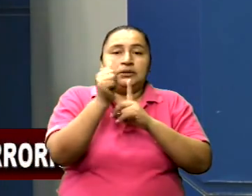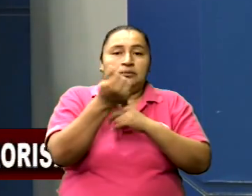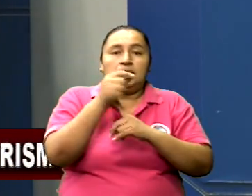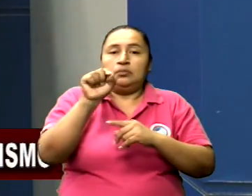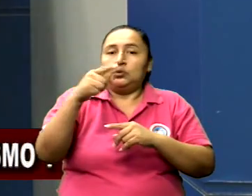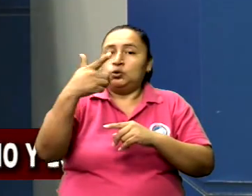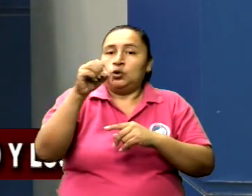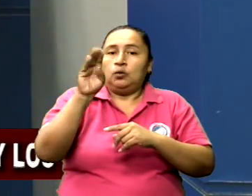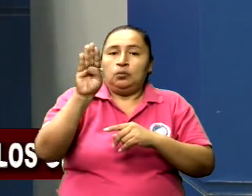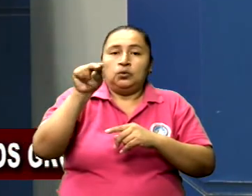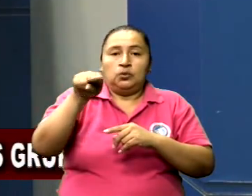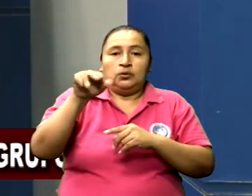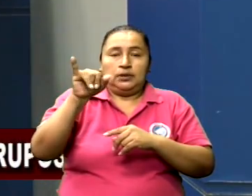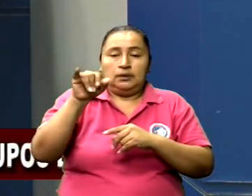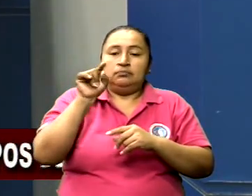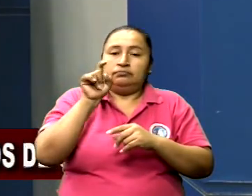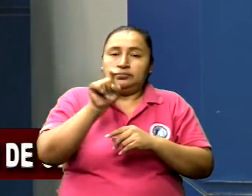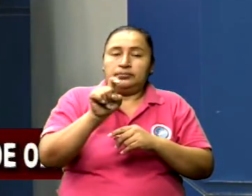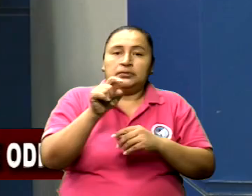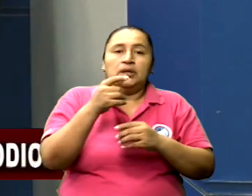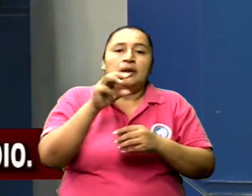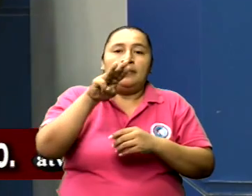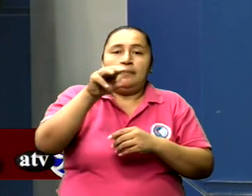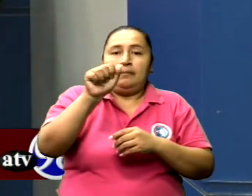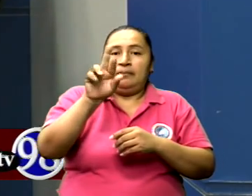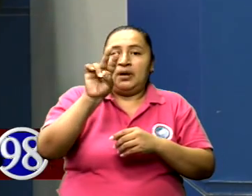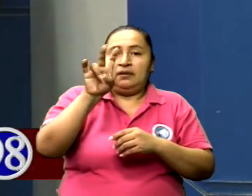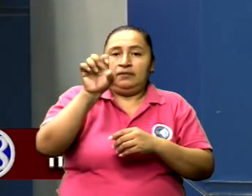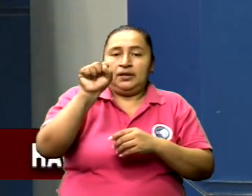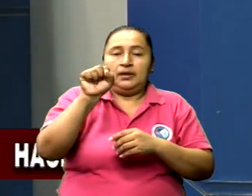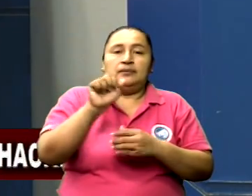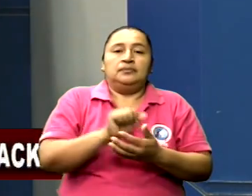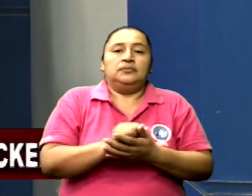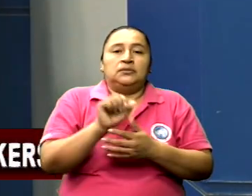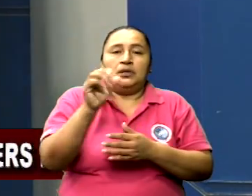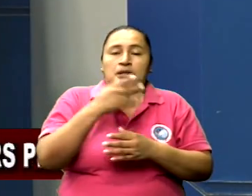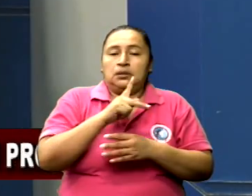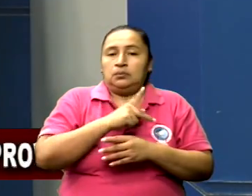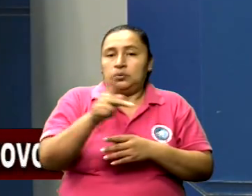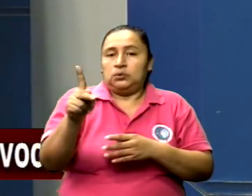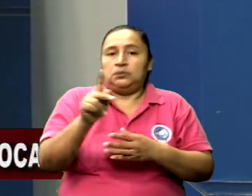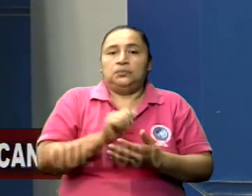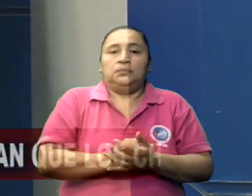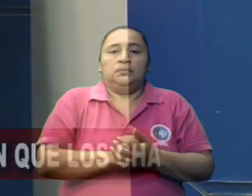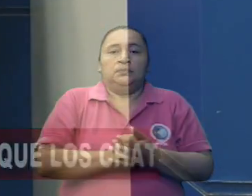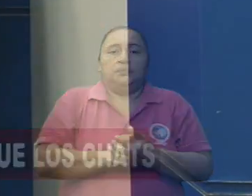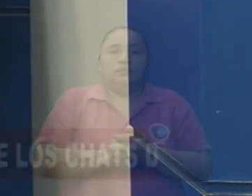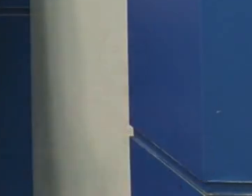www.asamblea.gob.ni. Estuvo con ustedes Marvila Estrada. Hasta la próxima.